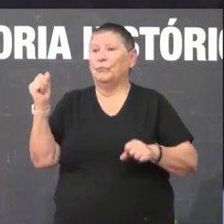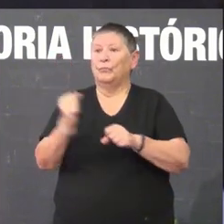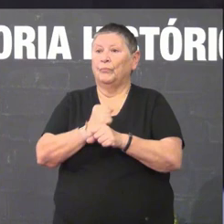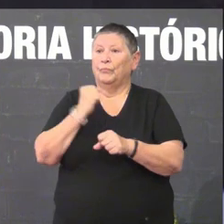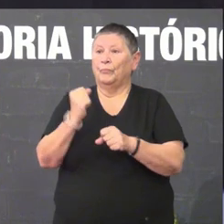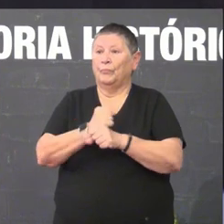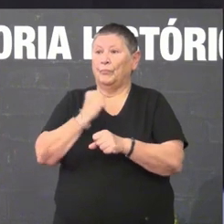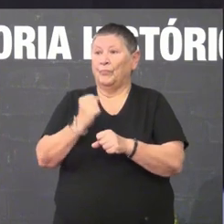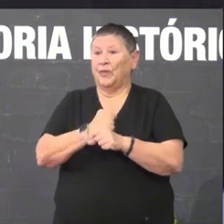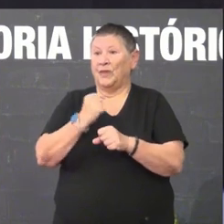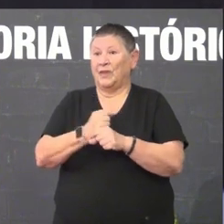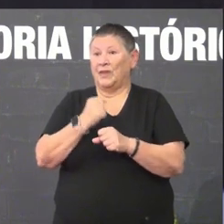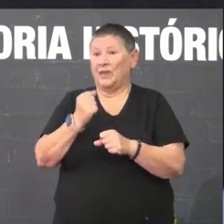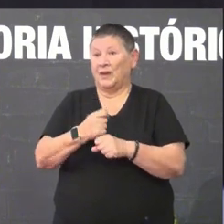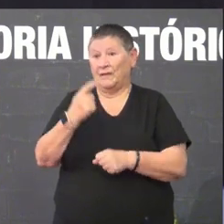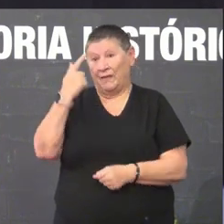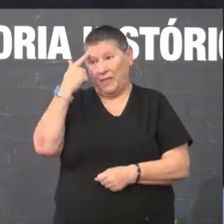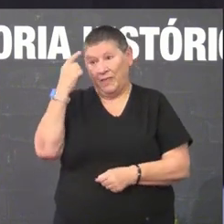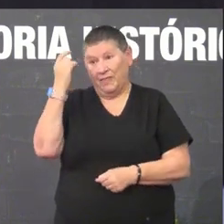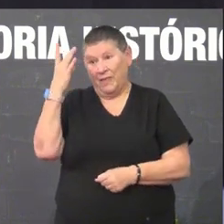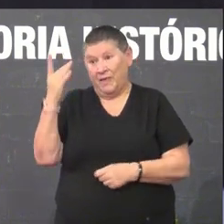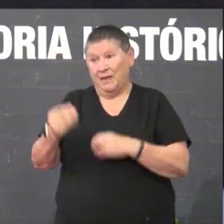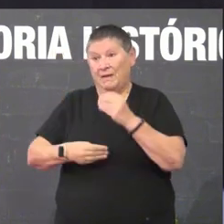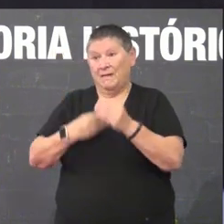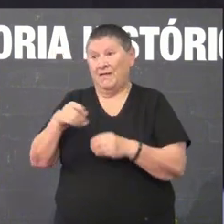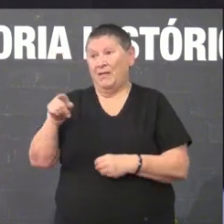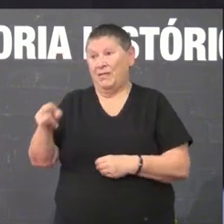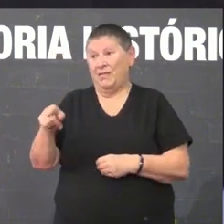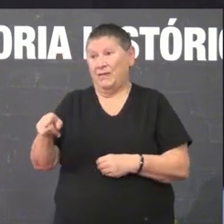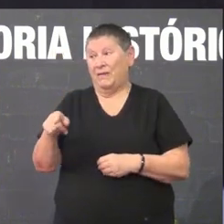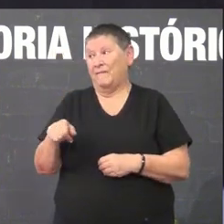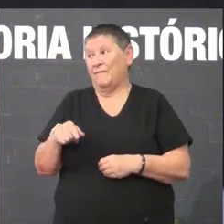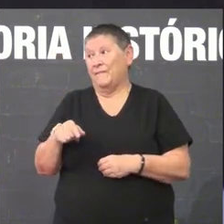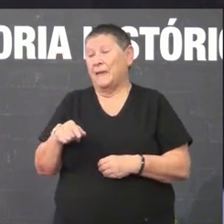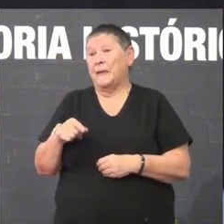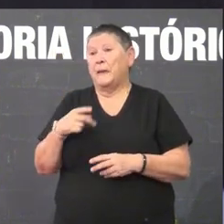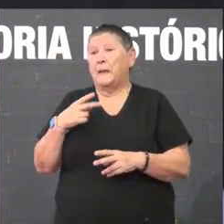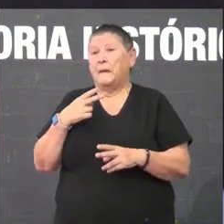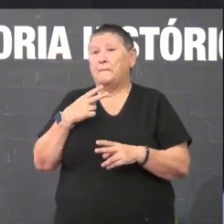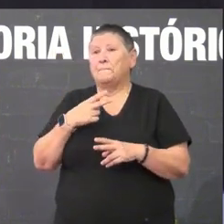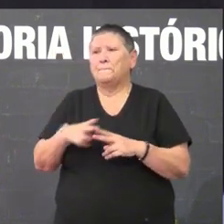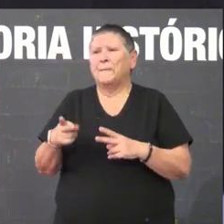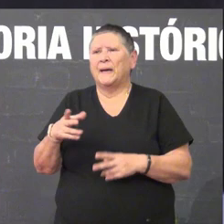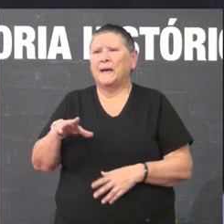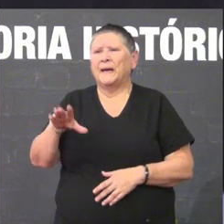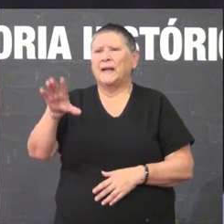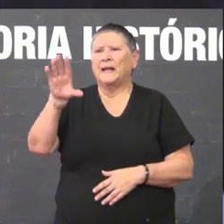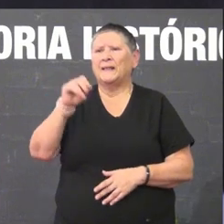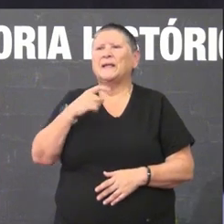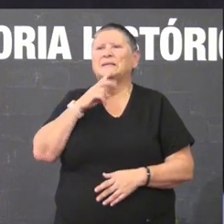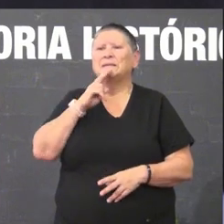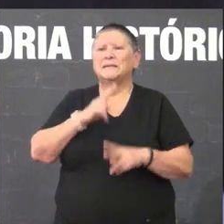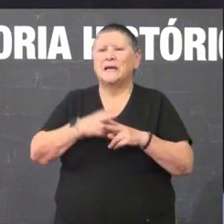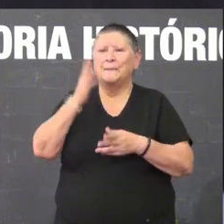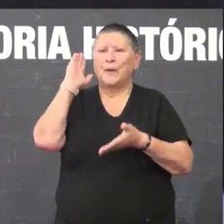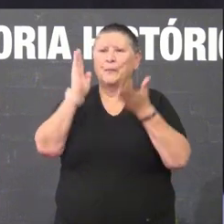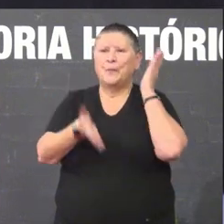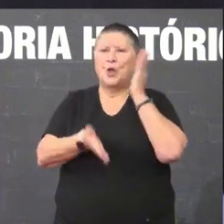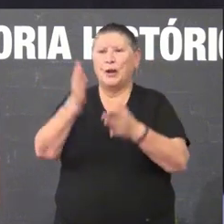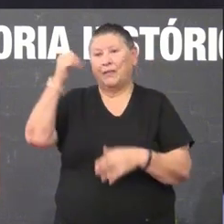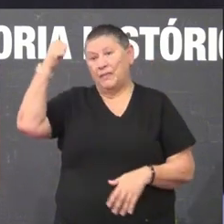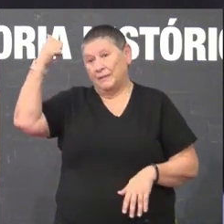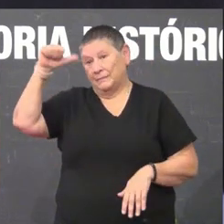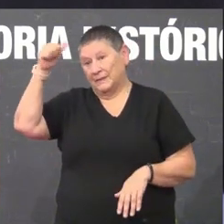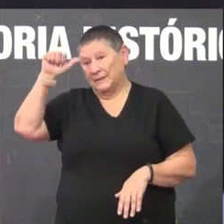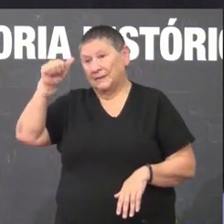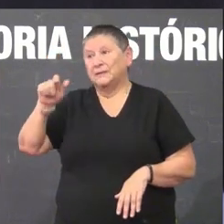ideológico que se ha hecho desde el feminismo para para que se entienda lo que es la violencia machista ha permitido